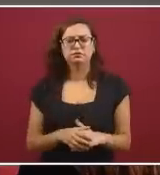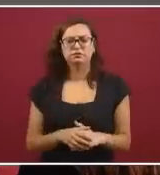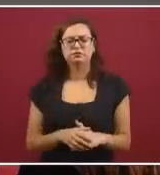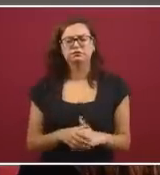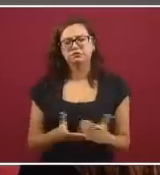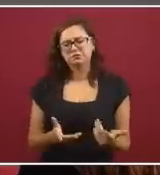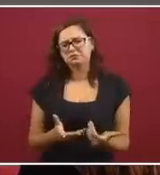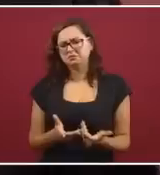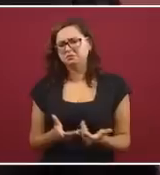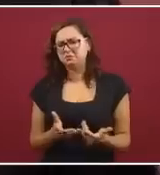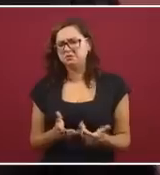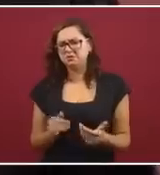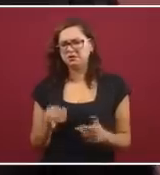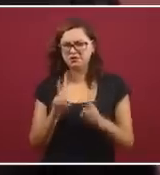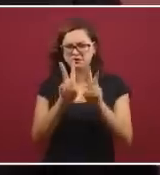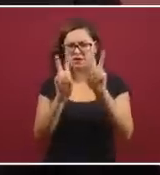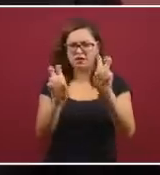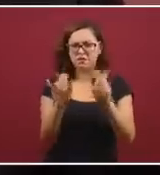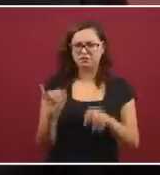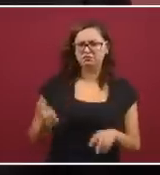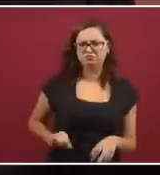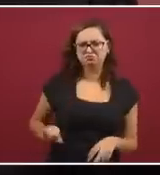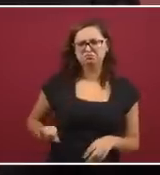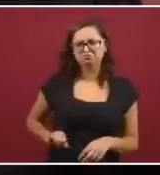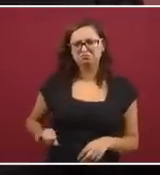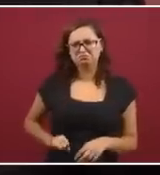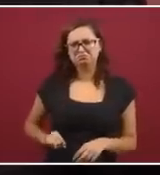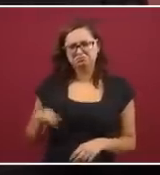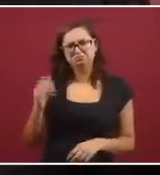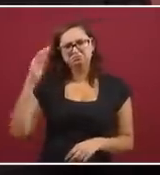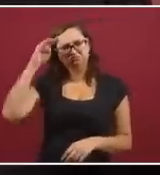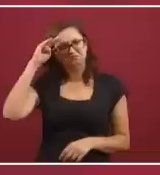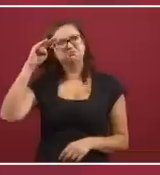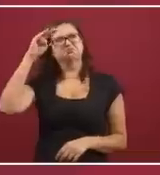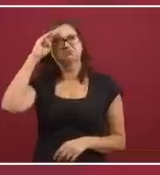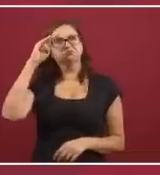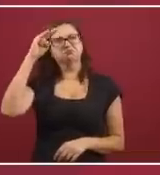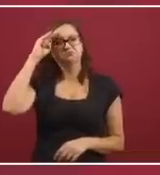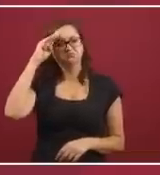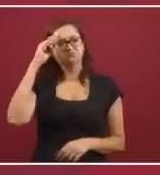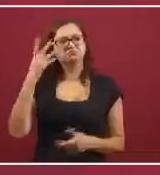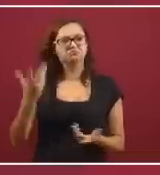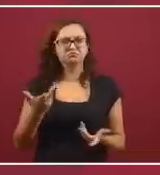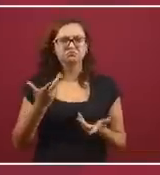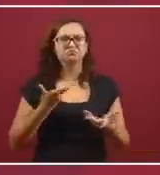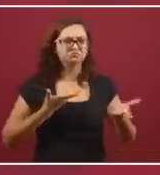relación no se escucha y